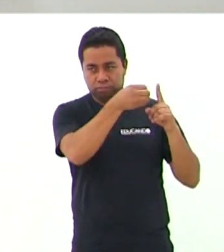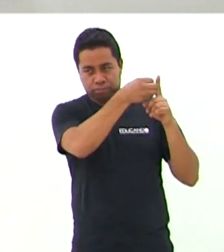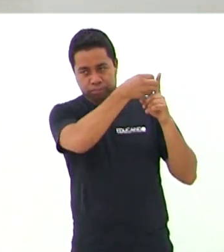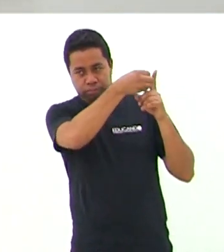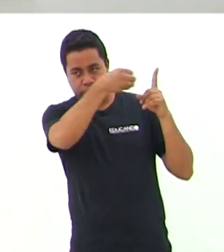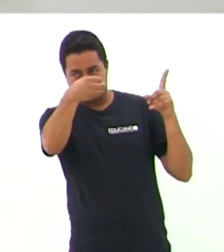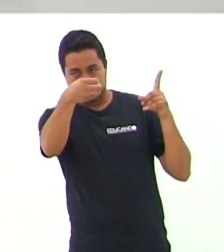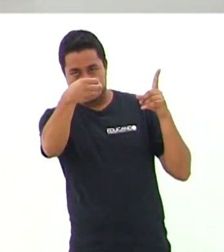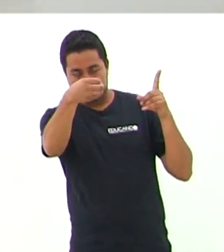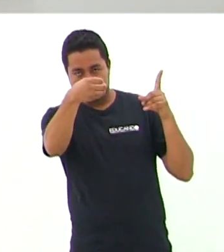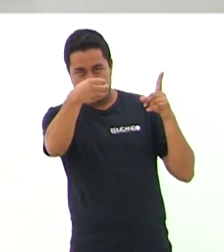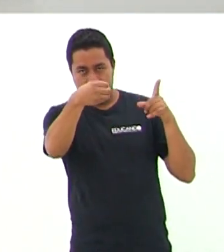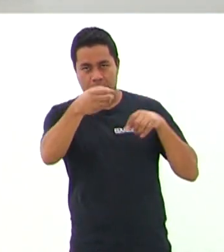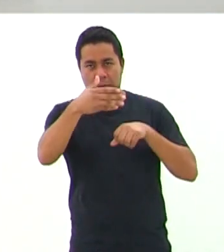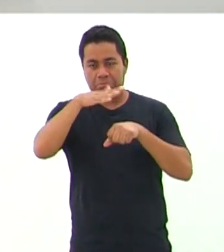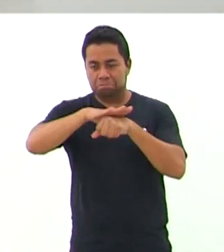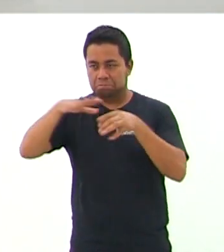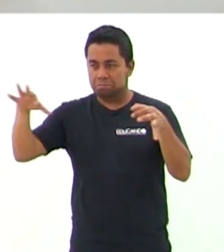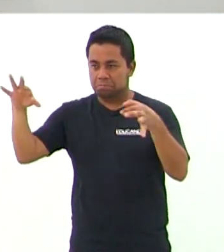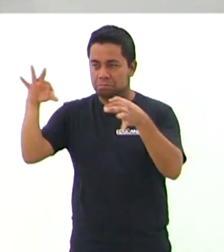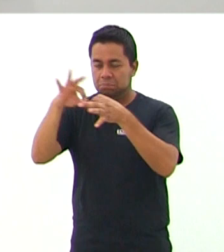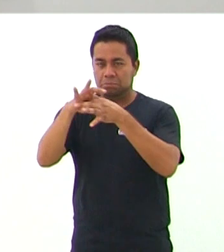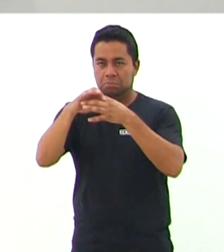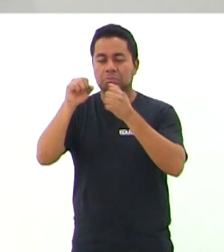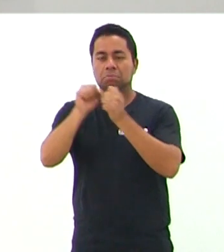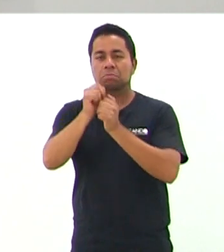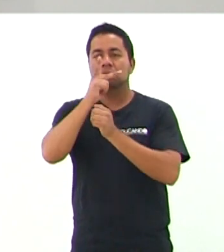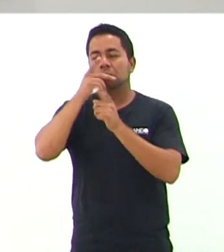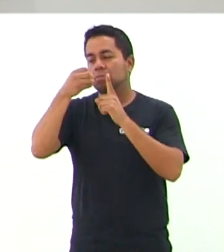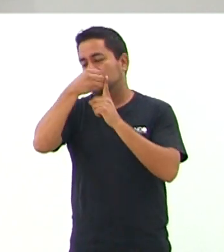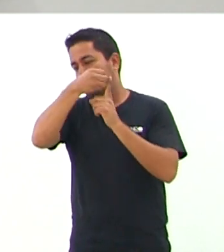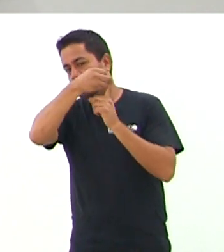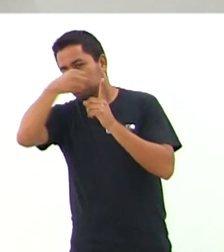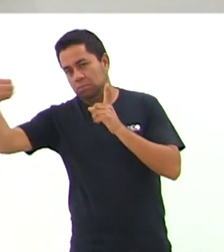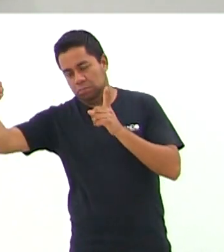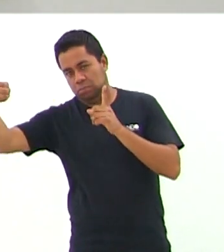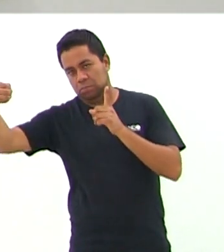¿bien?, más lo que es un